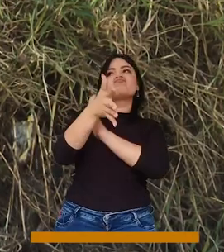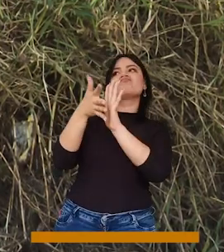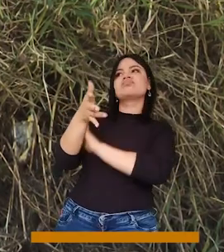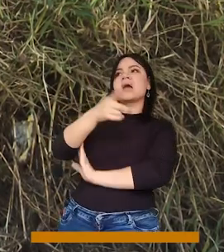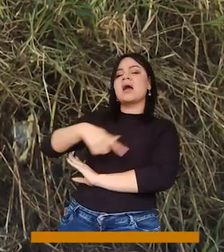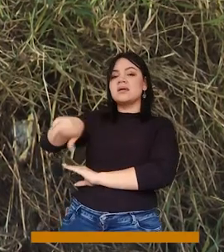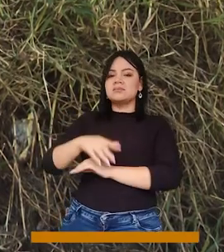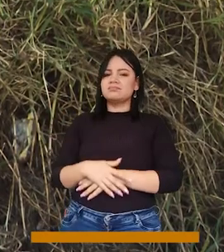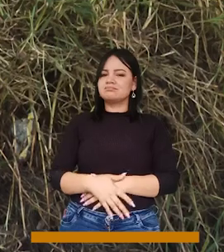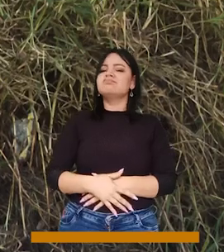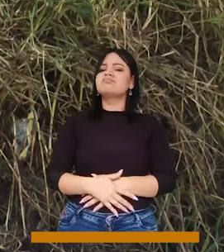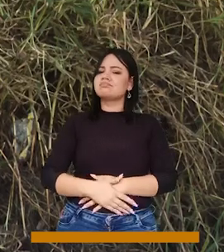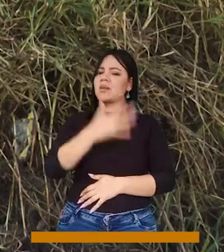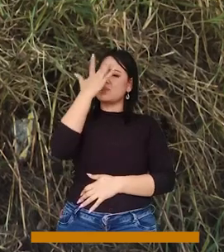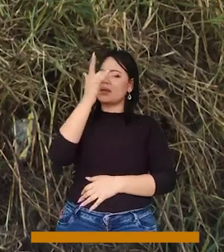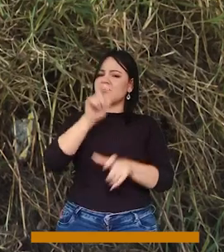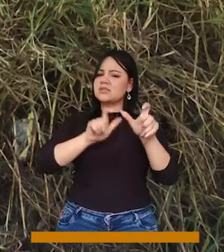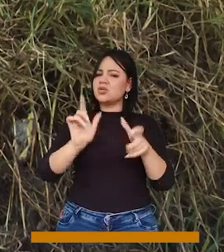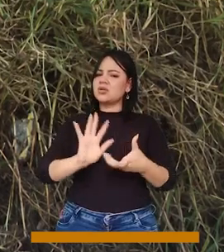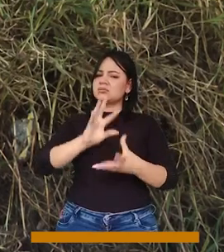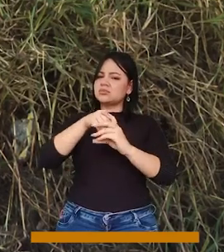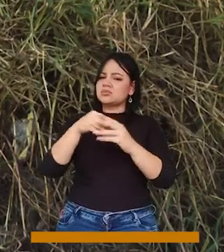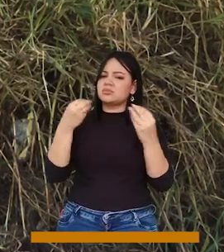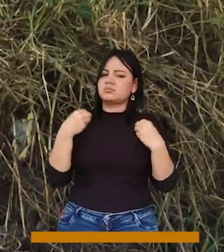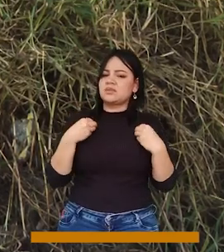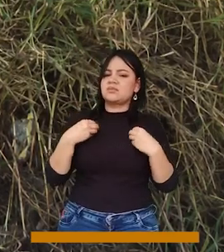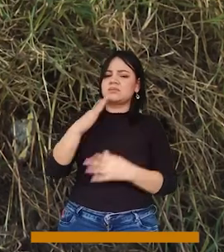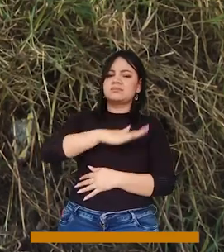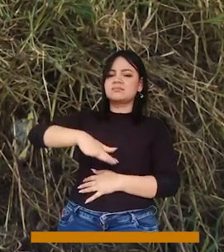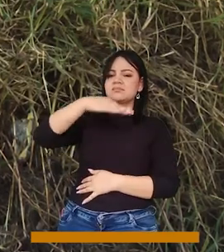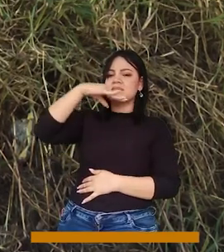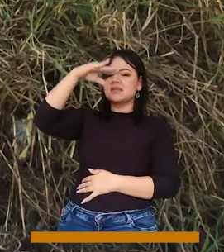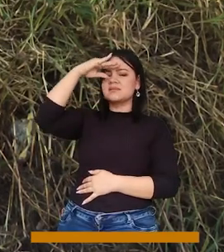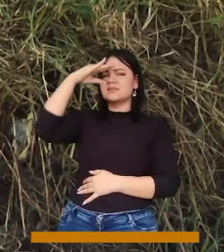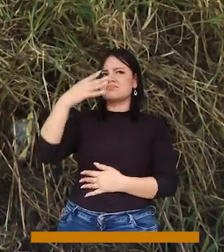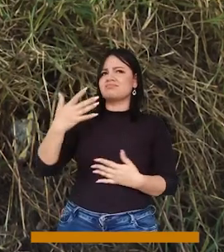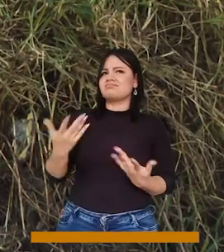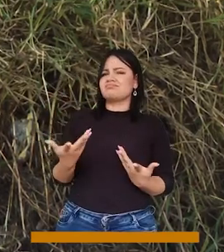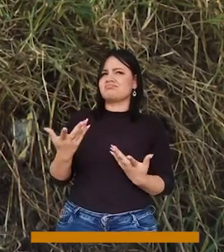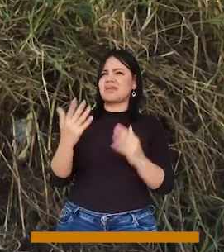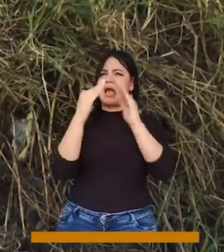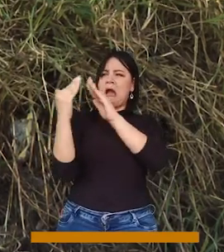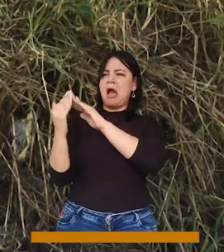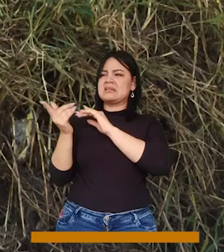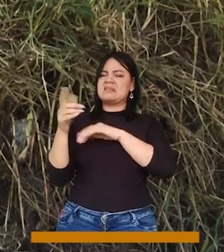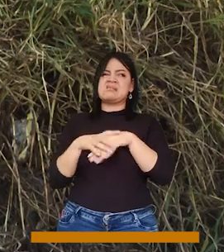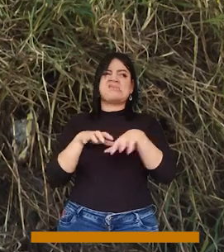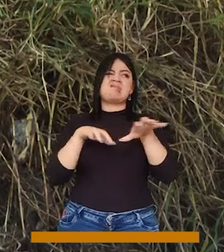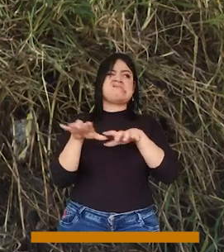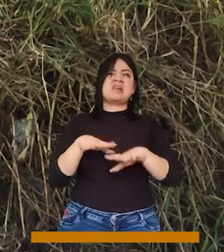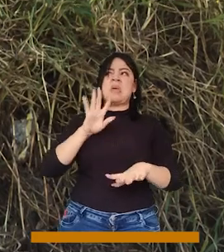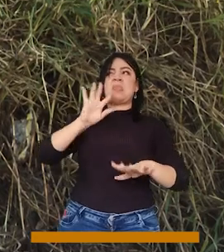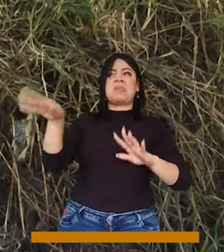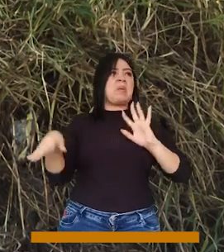claro. ¿Por qué los ciudadanos de Medellín y sus habitantes dejaron de